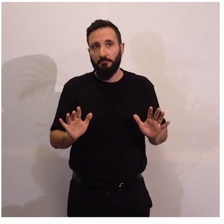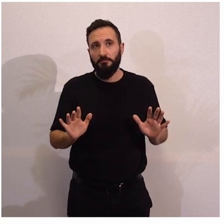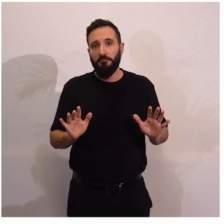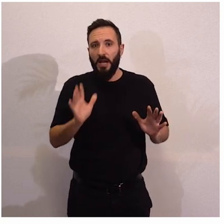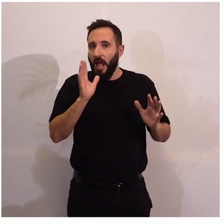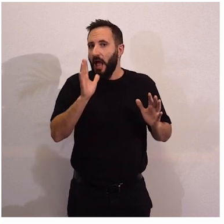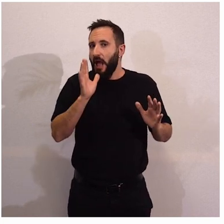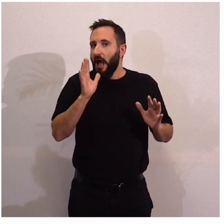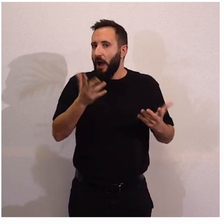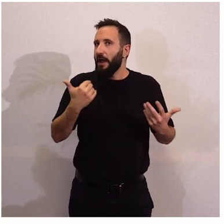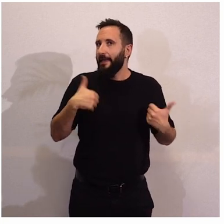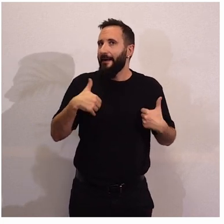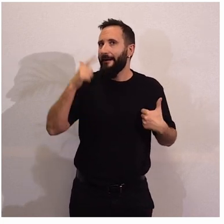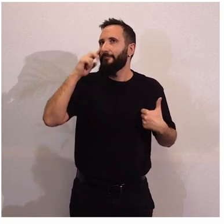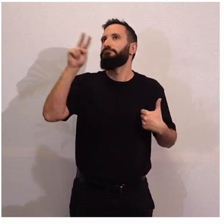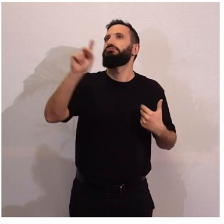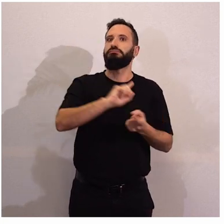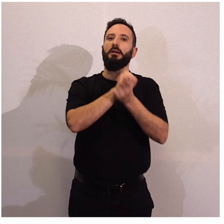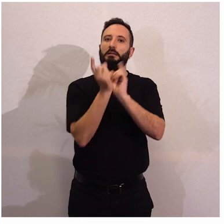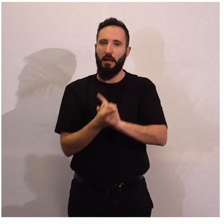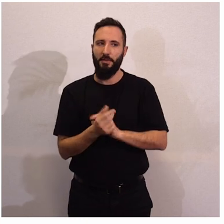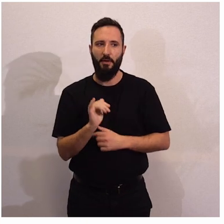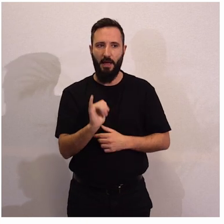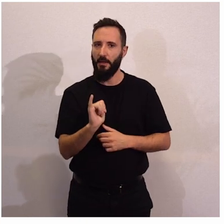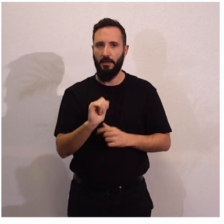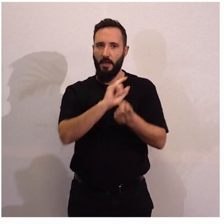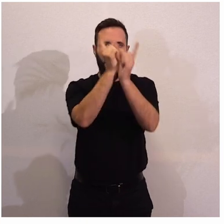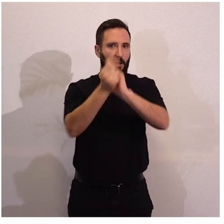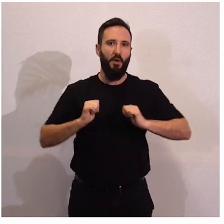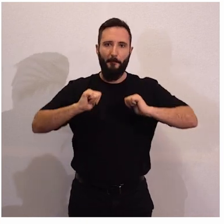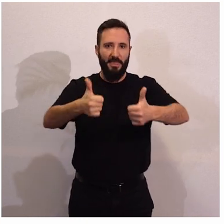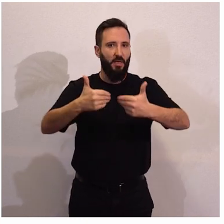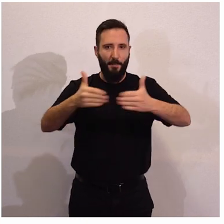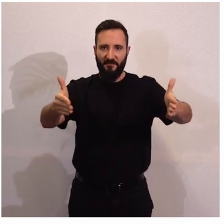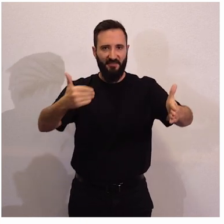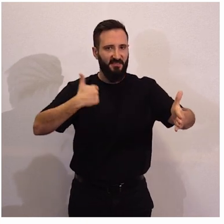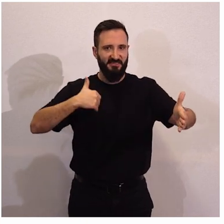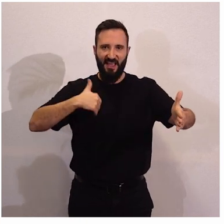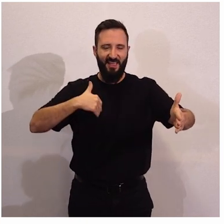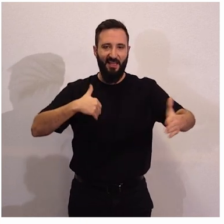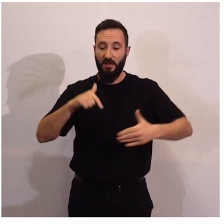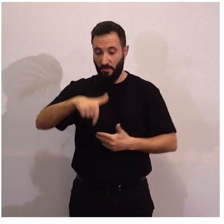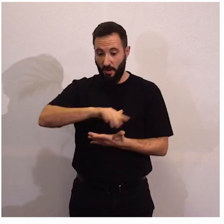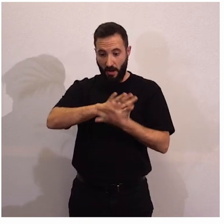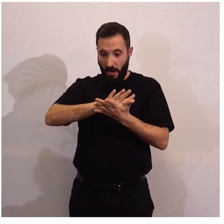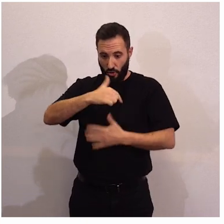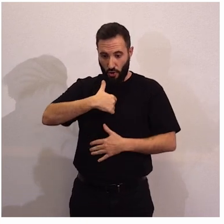estamos viendo que ya hay un cambio, ya ese cambio ya ha empezado. Estamos hablando aquí, estoy hablando